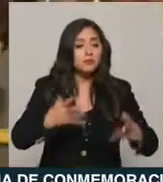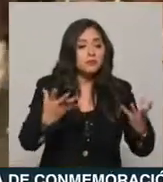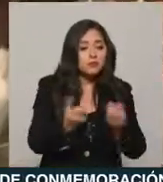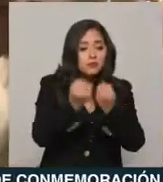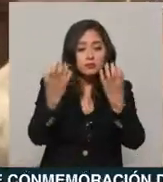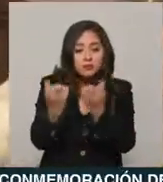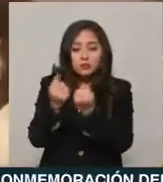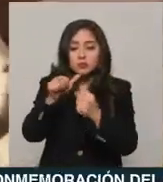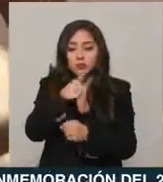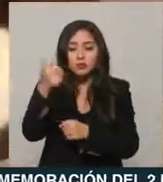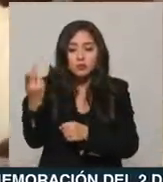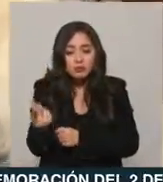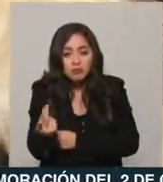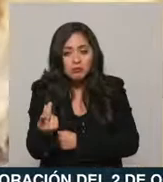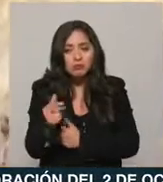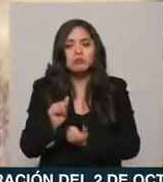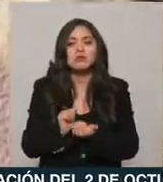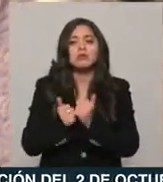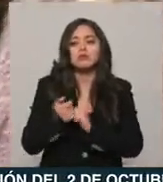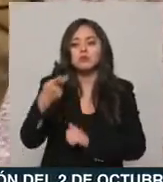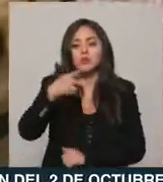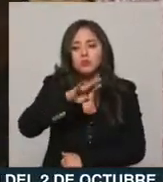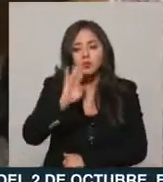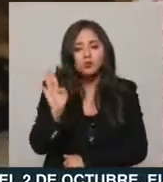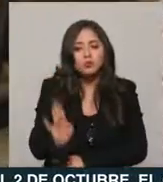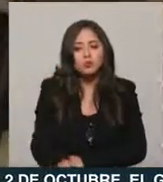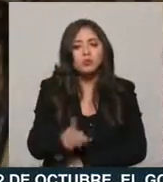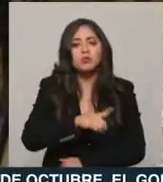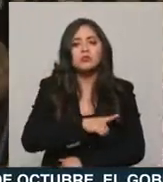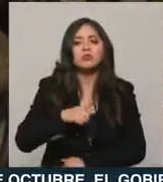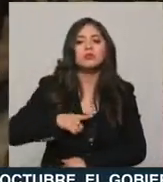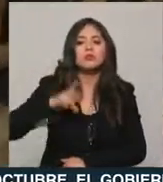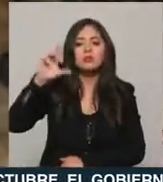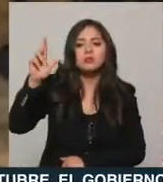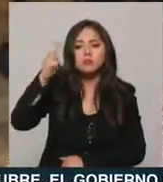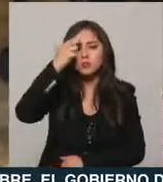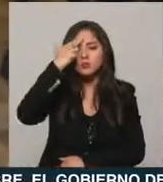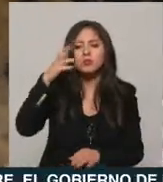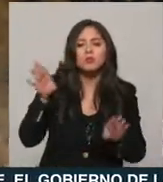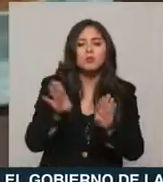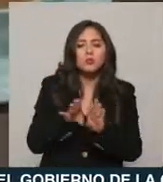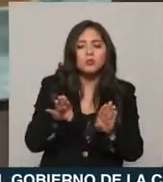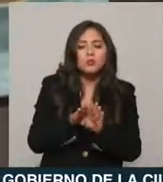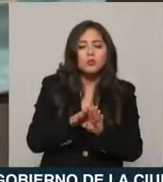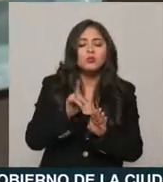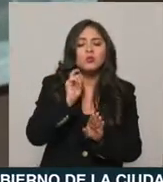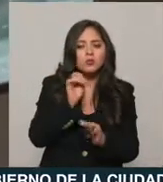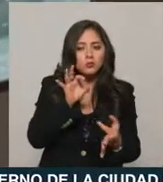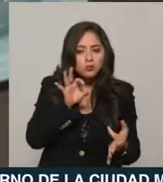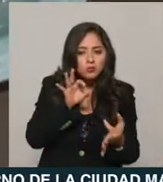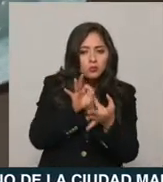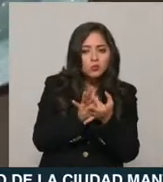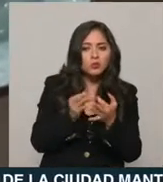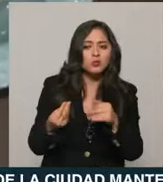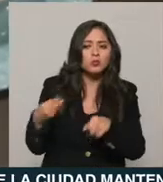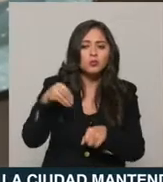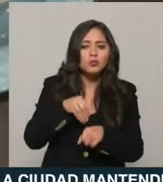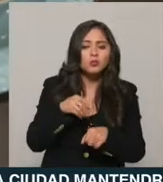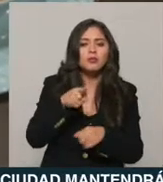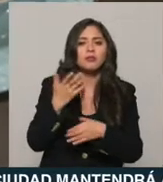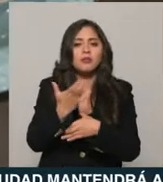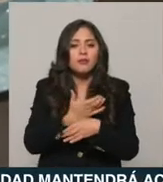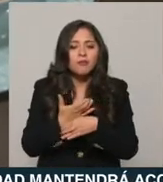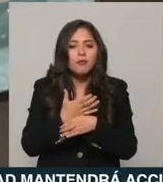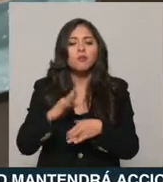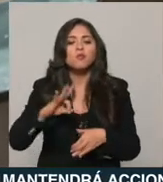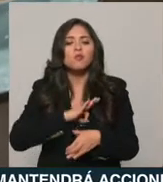fallecimiento de Lucas le dio a Elena la idea de recordarlo con algo muy especial: establecer una cafetería pet friendly